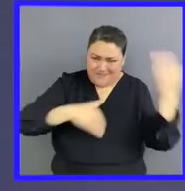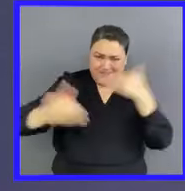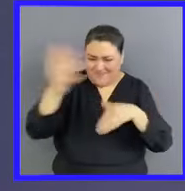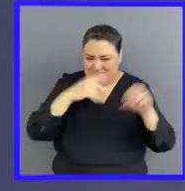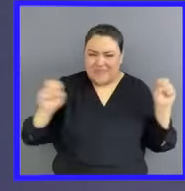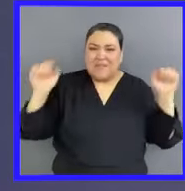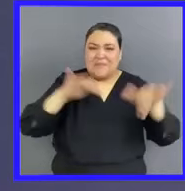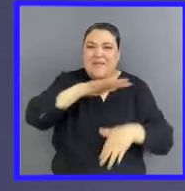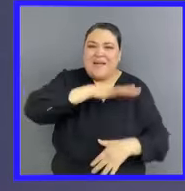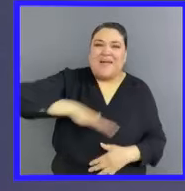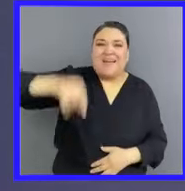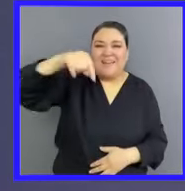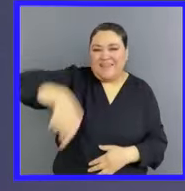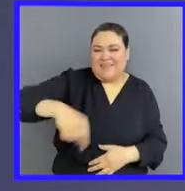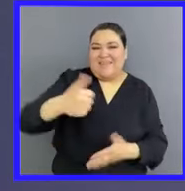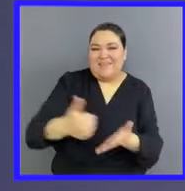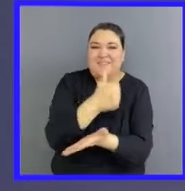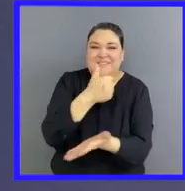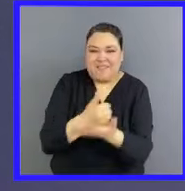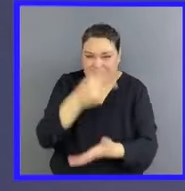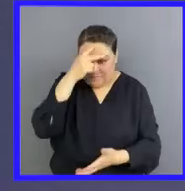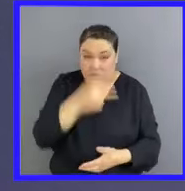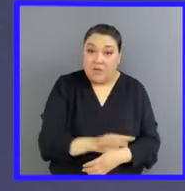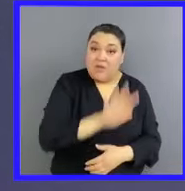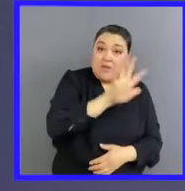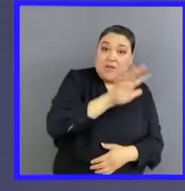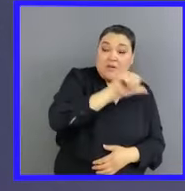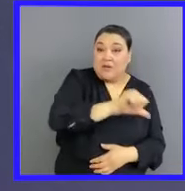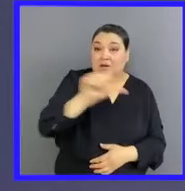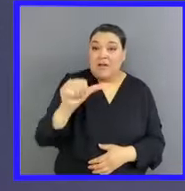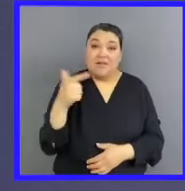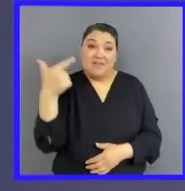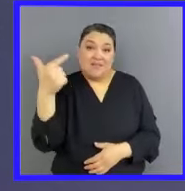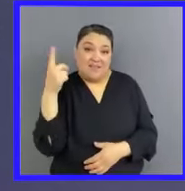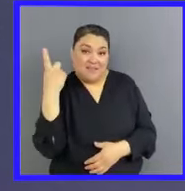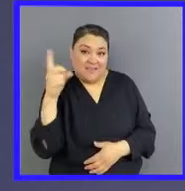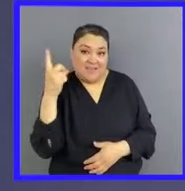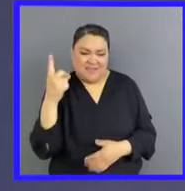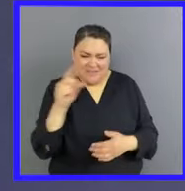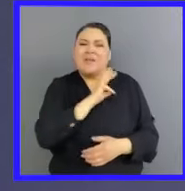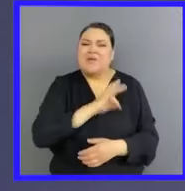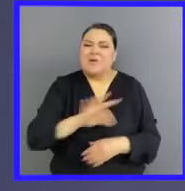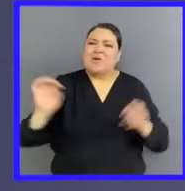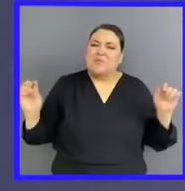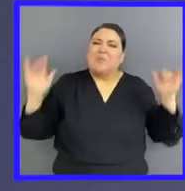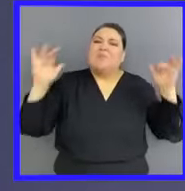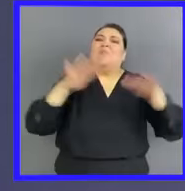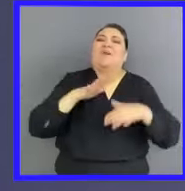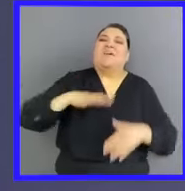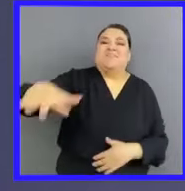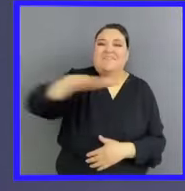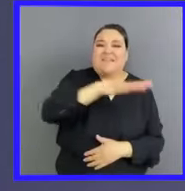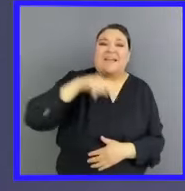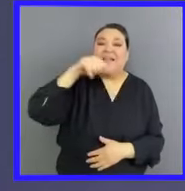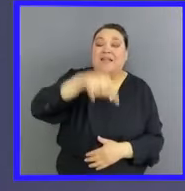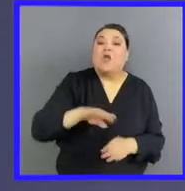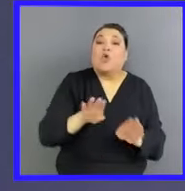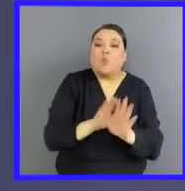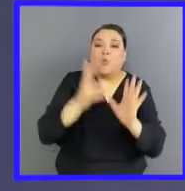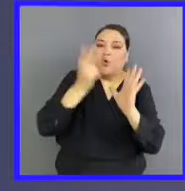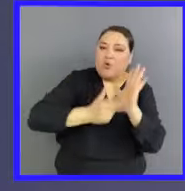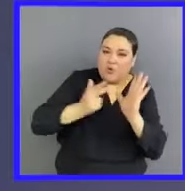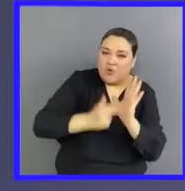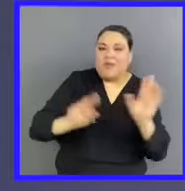país. Del 5 al 7 de diciembre podrá conectar con el alma de México a través de talleres, música en